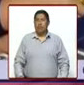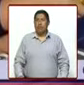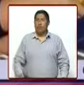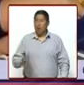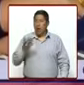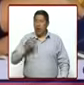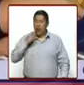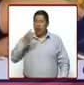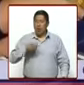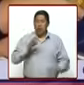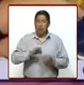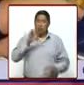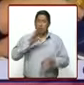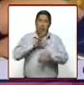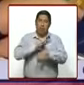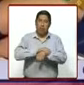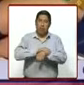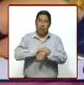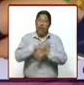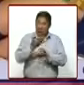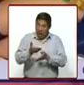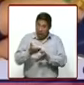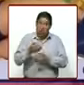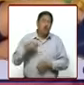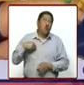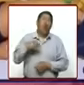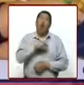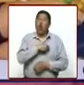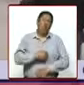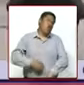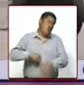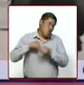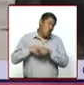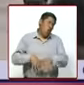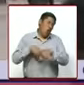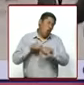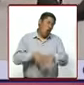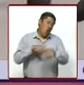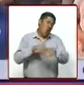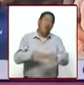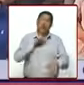Hay orden de aprehensión, la base han determinado movilización inmediata.